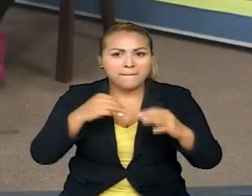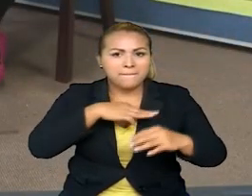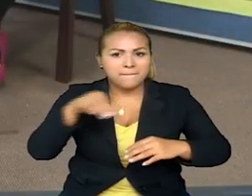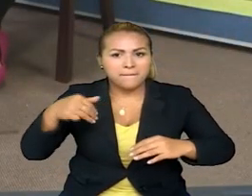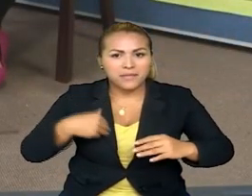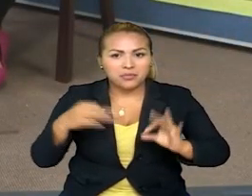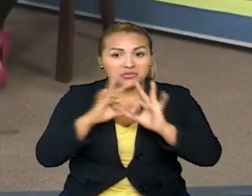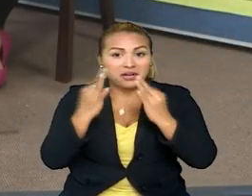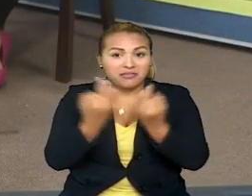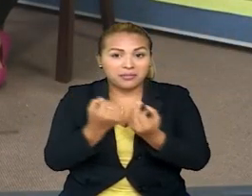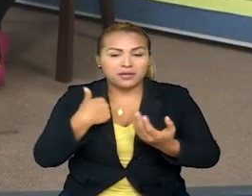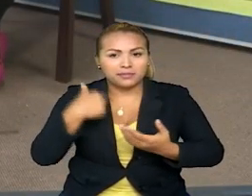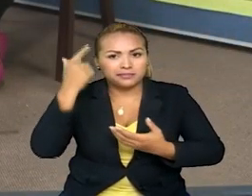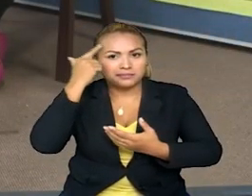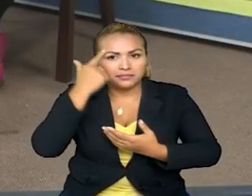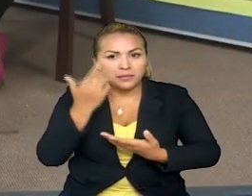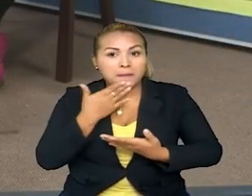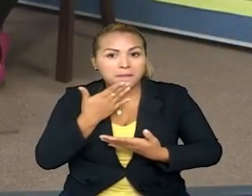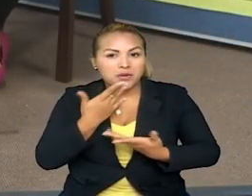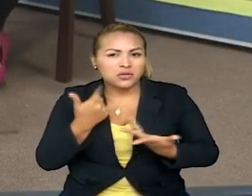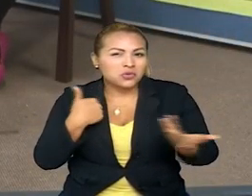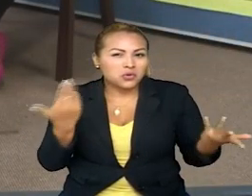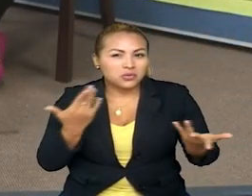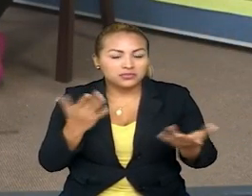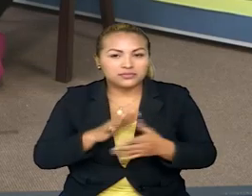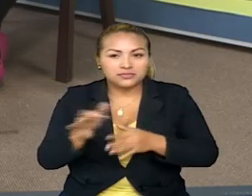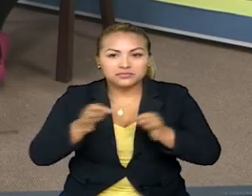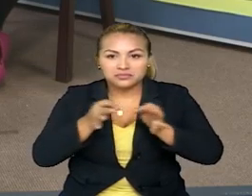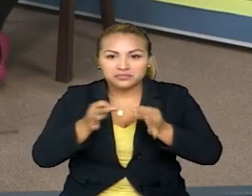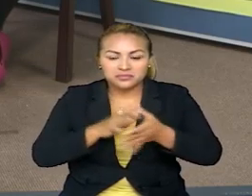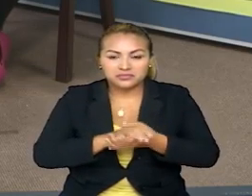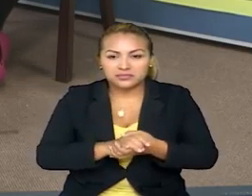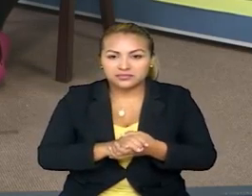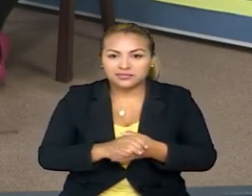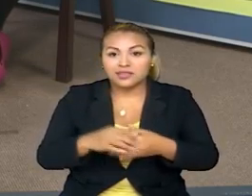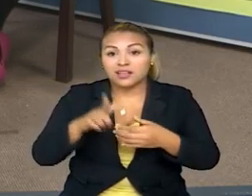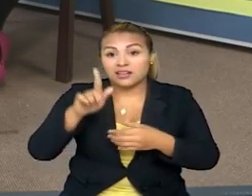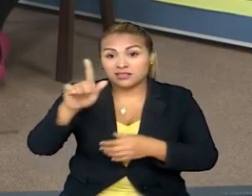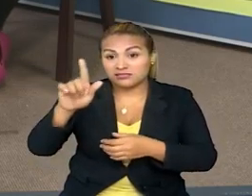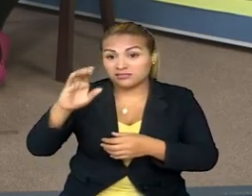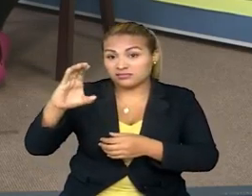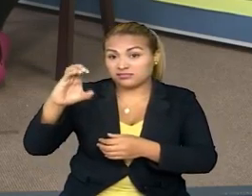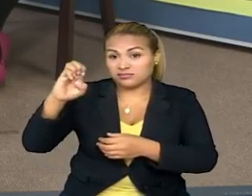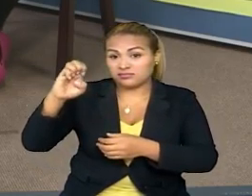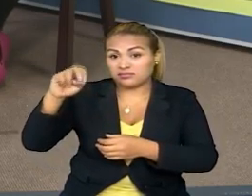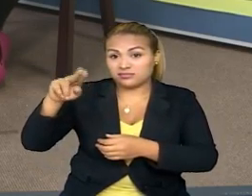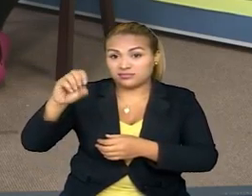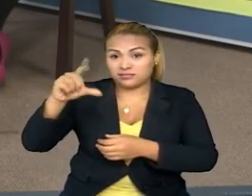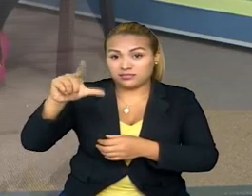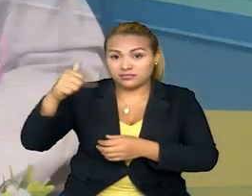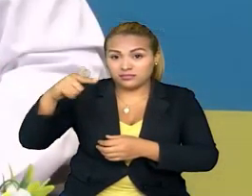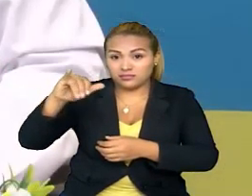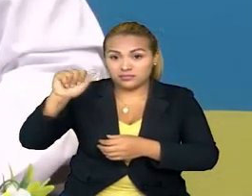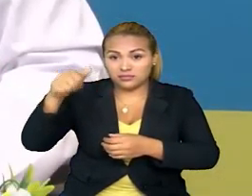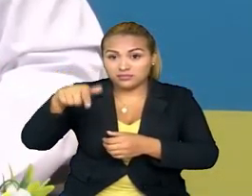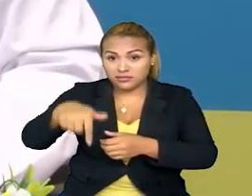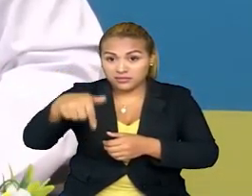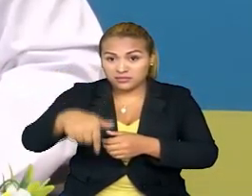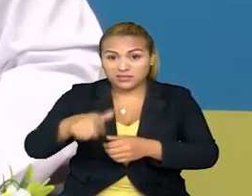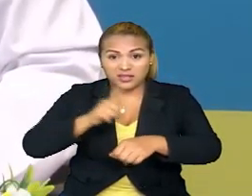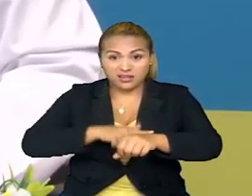mantener un estilo de vida saludable la tecnología actualmente para este siglo para este en este tiempo